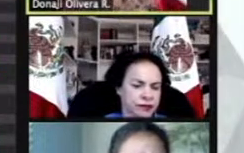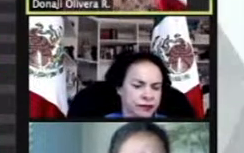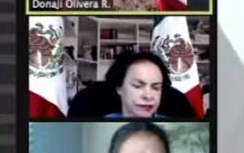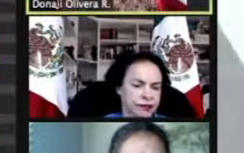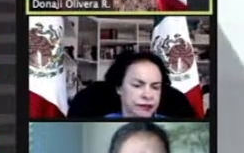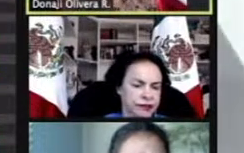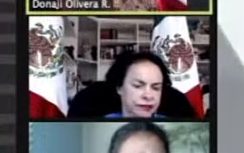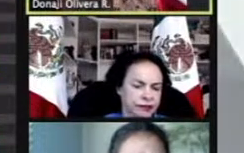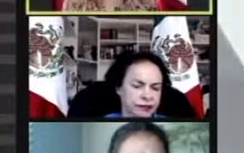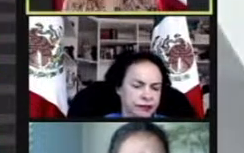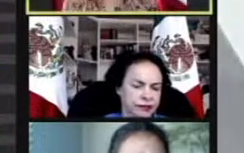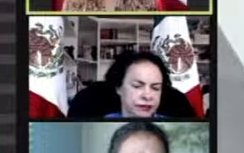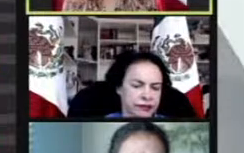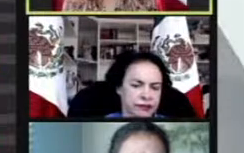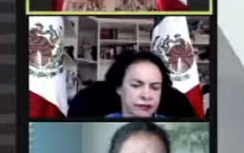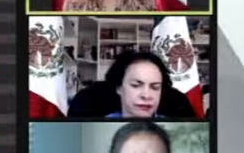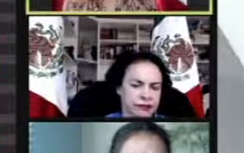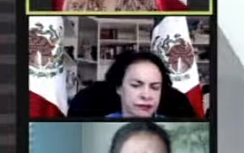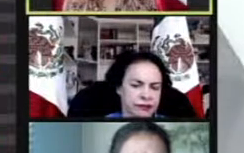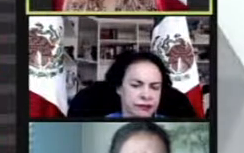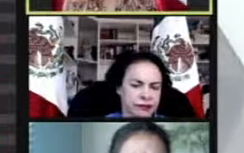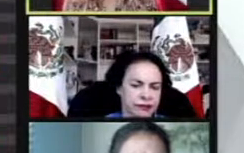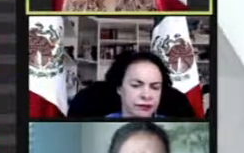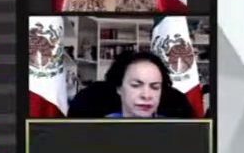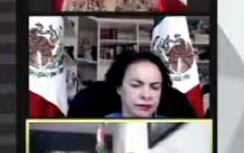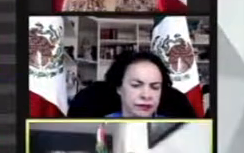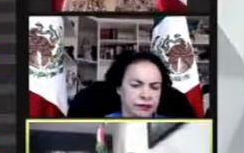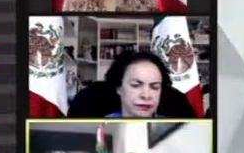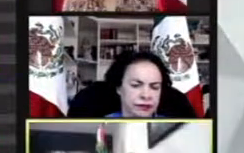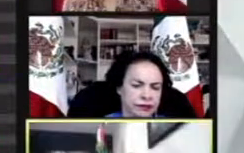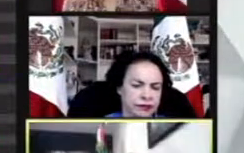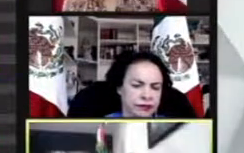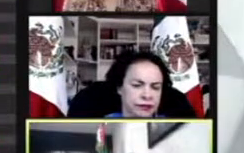Diputadas, diputados. Martín Padilla, a favor.